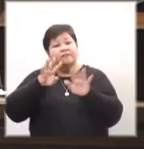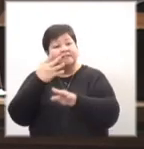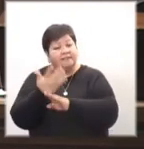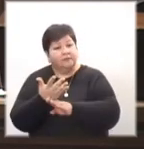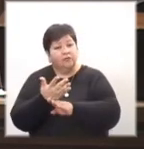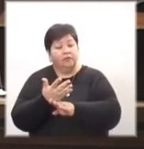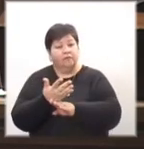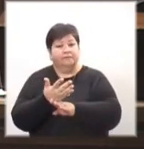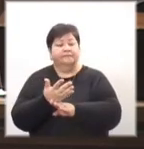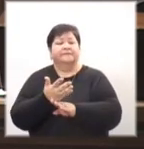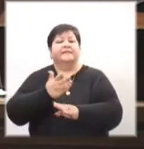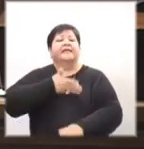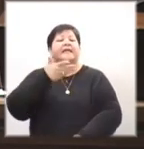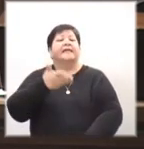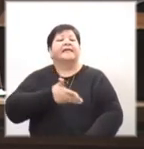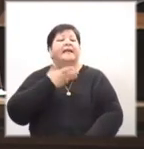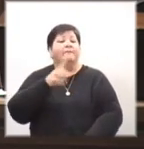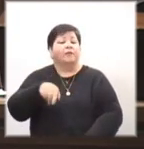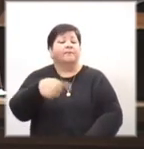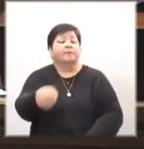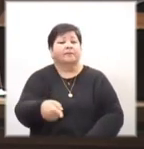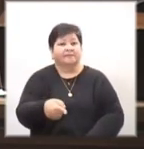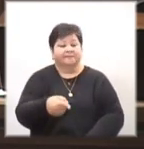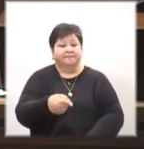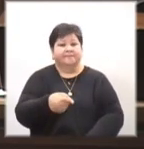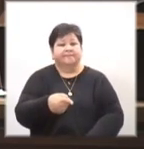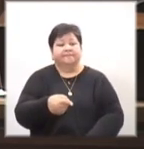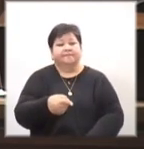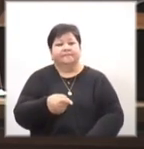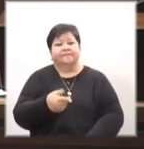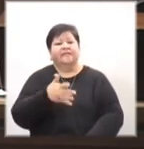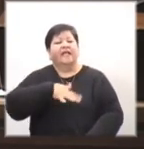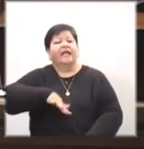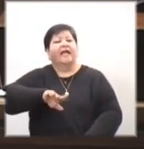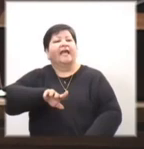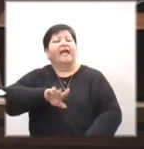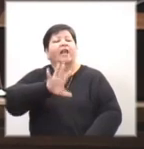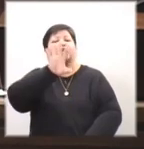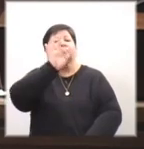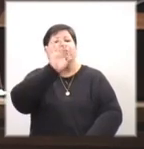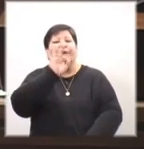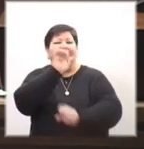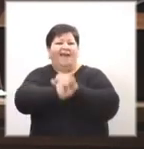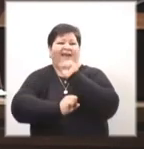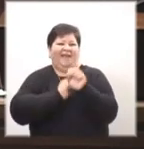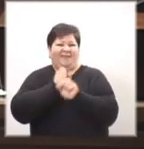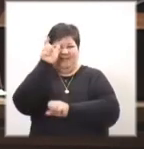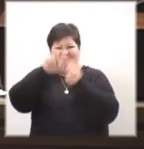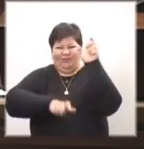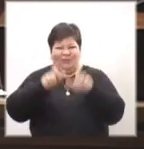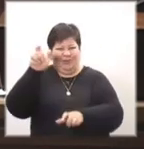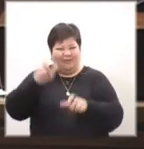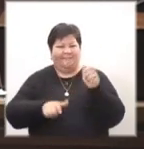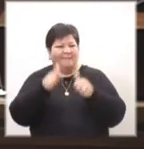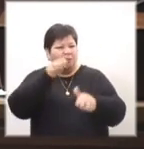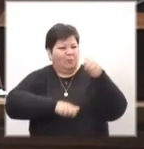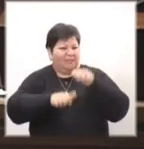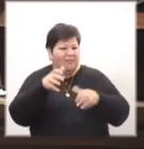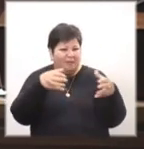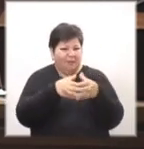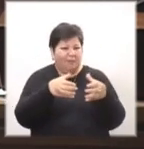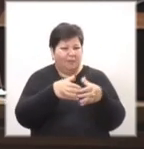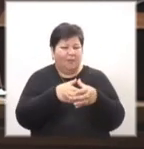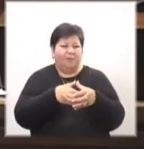dio lugar al reclamo de los autodenominados cincuentones, una generación de trabajadores perjudicados por un mal diseño de